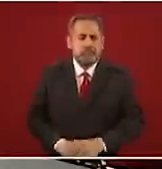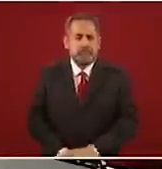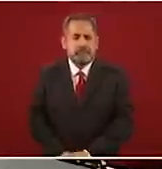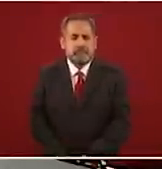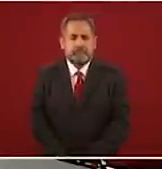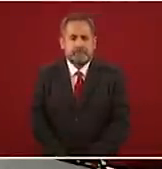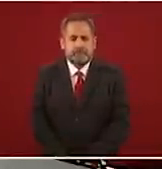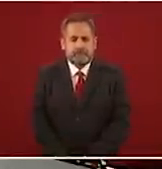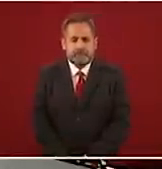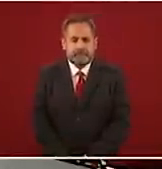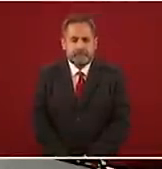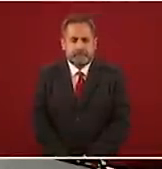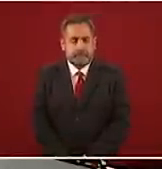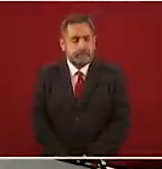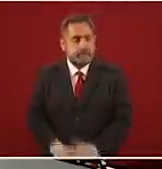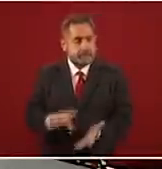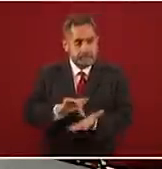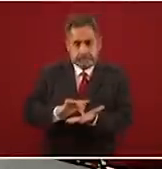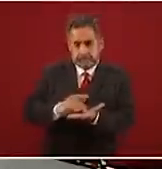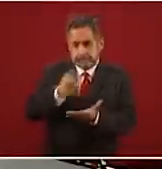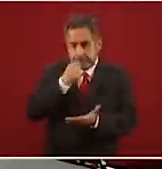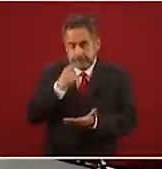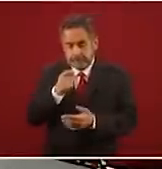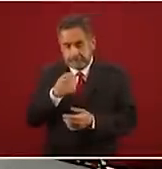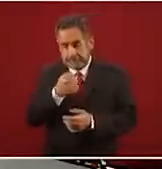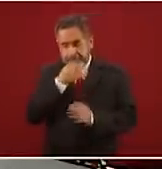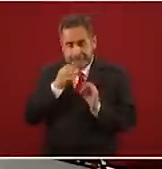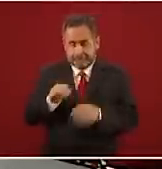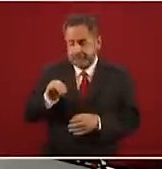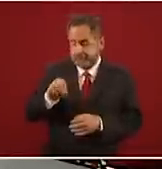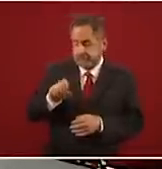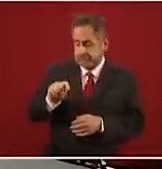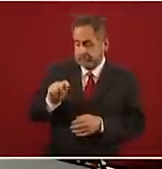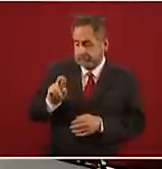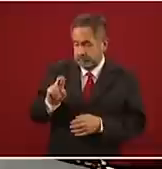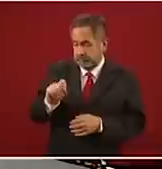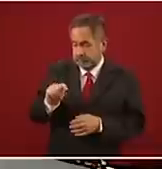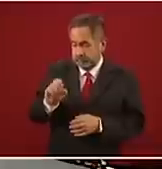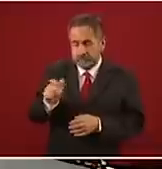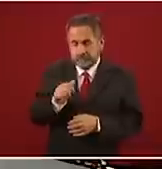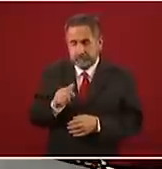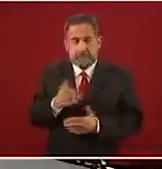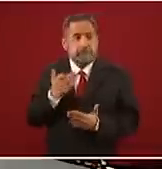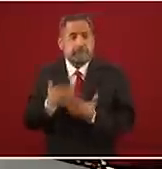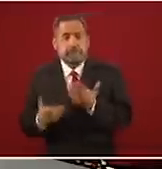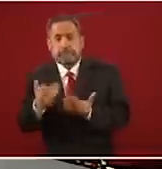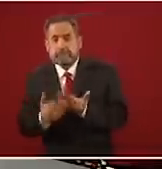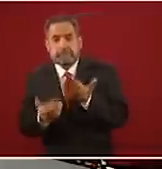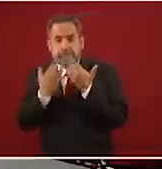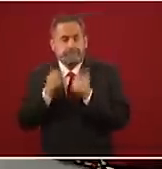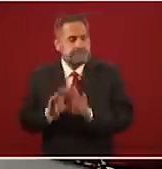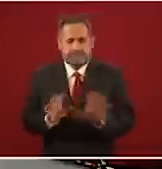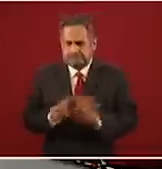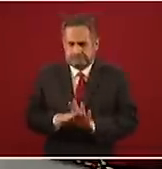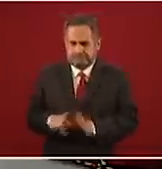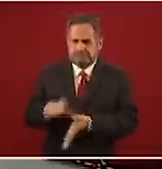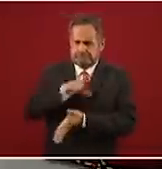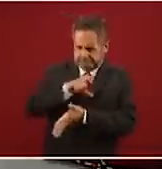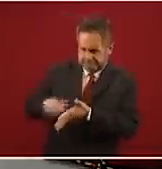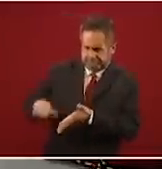permiso. Bueno, los medicamentos, especialmente el metrotrexato, no hay desabasto, se compró en el